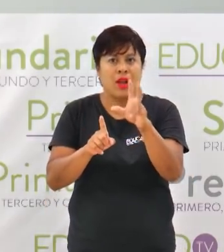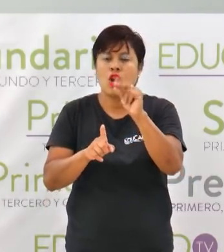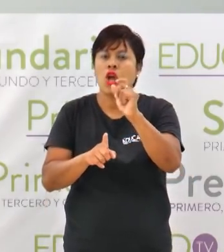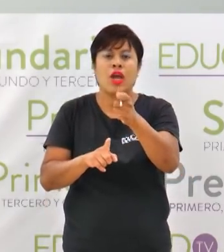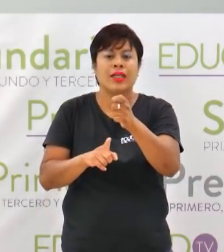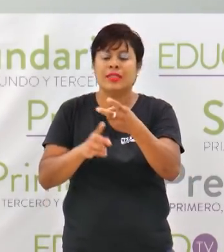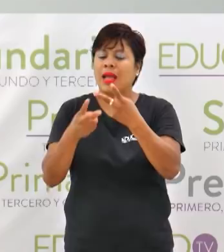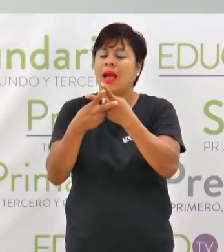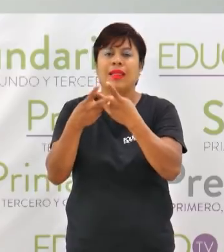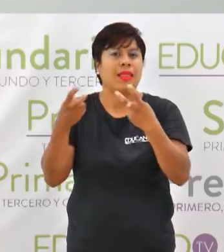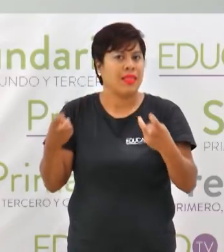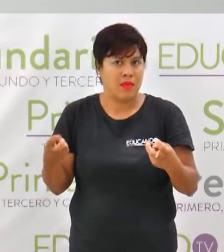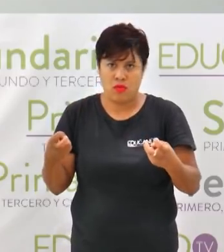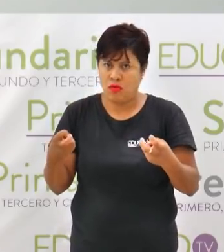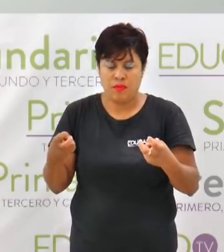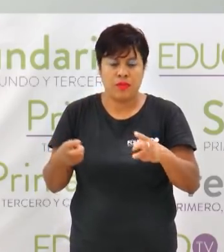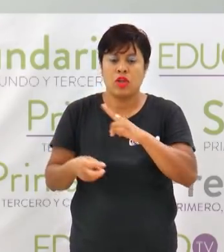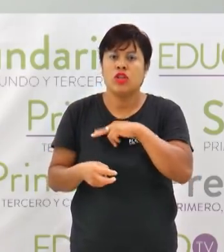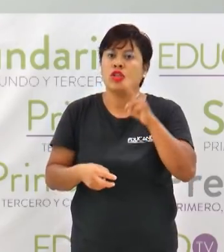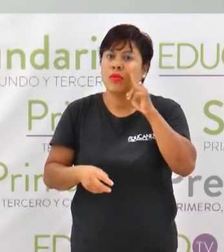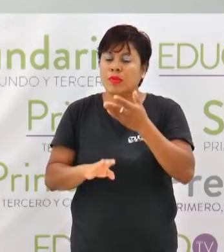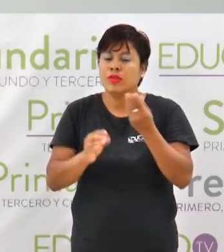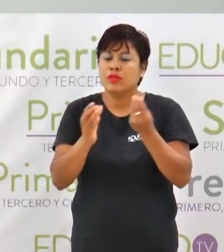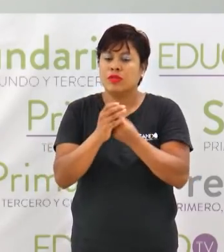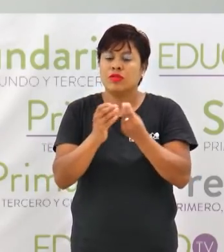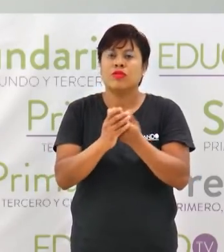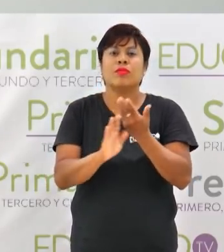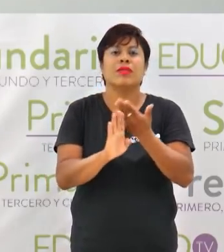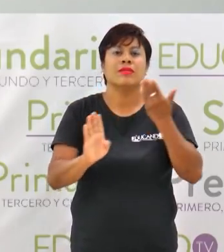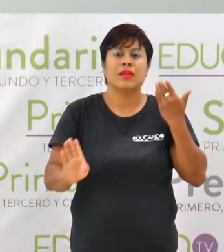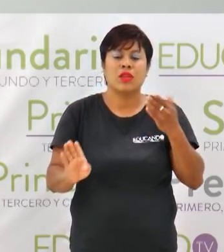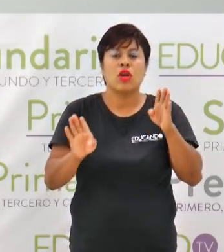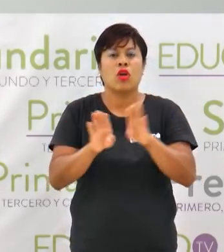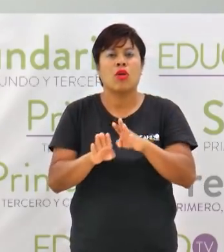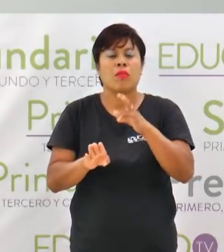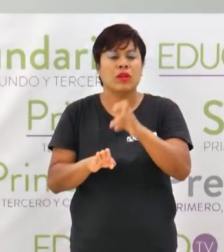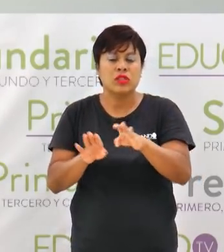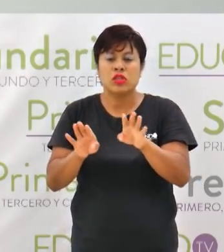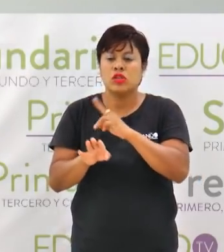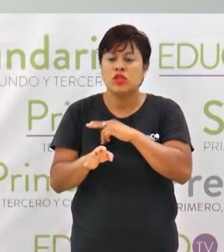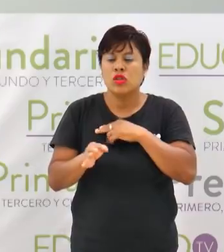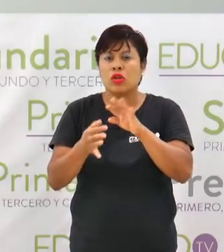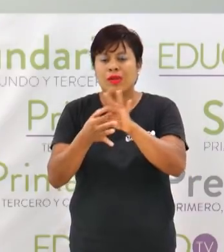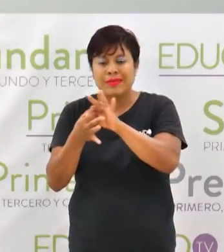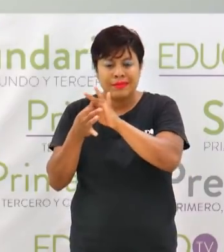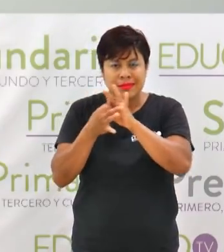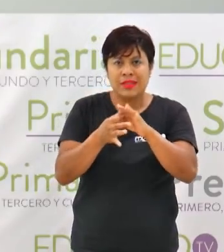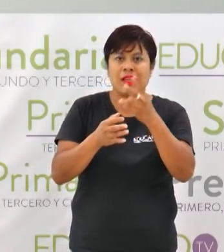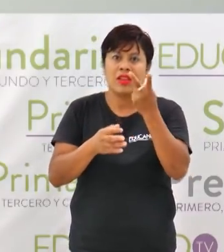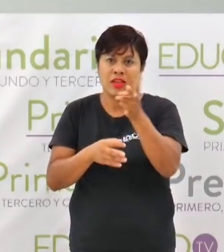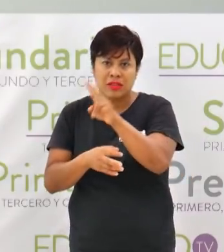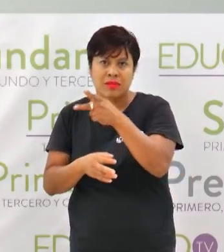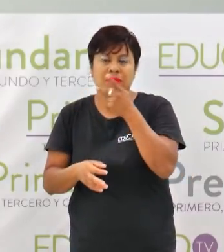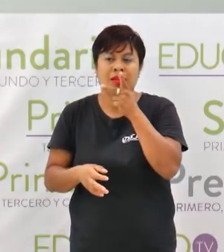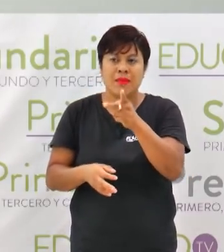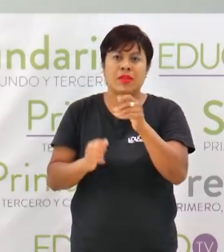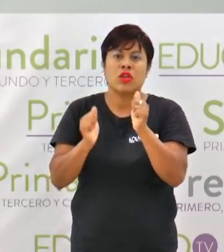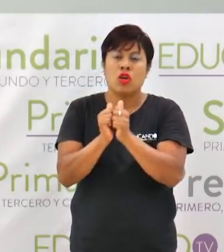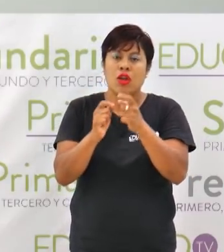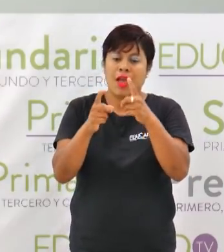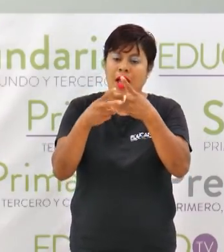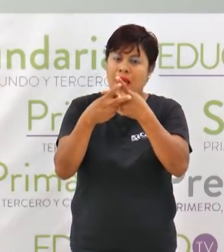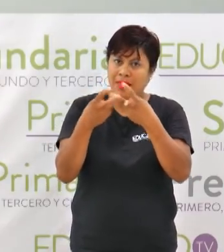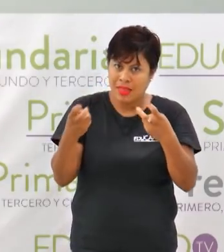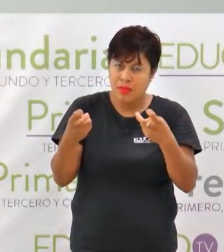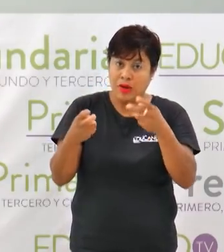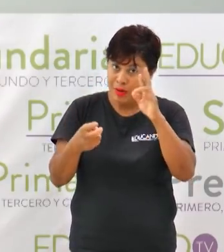no es un adjetivo. Lo que vimos en la sesión anterior, cómo correlacionábamos y relacionábamos las frases con los